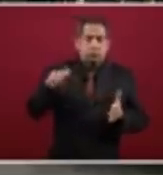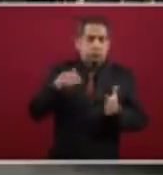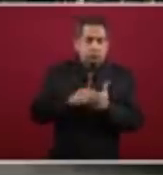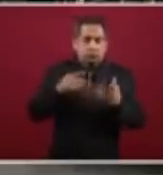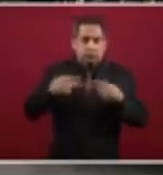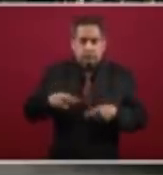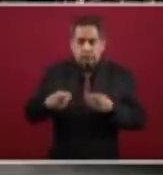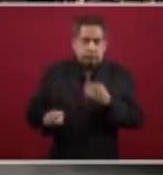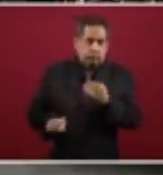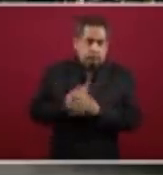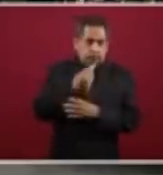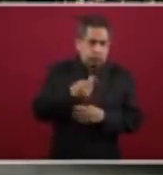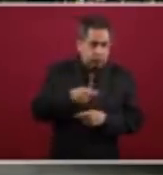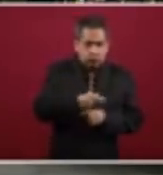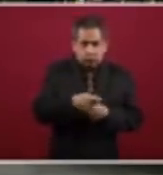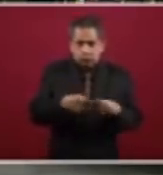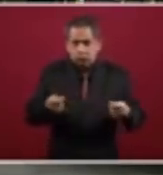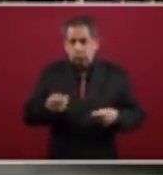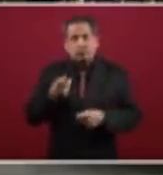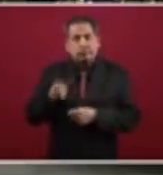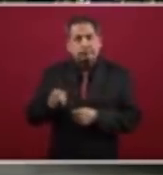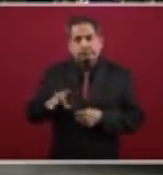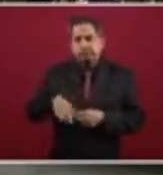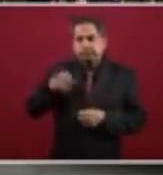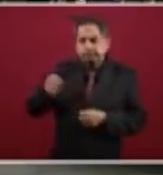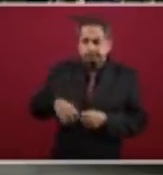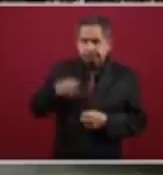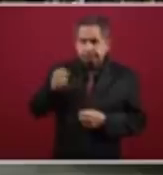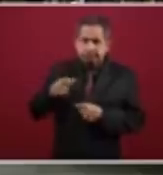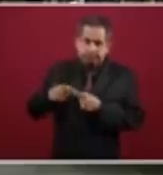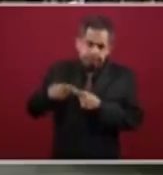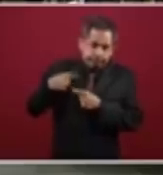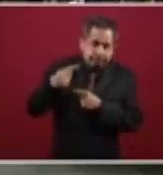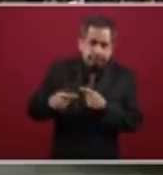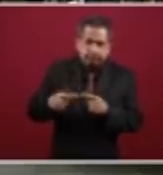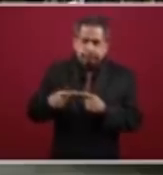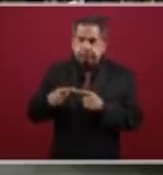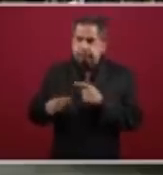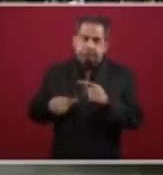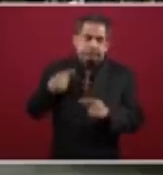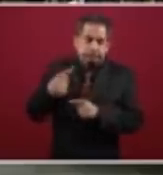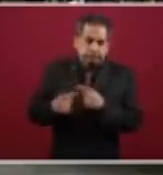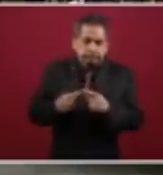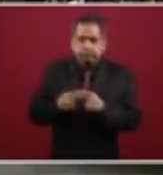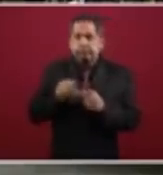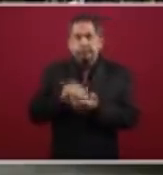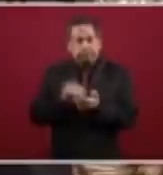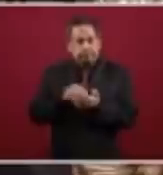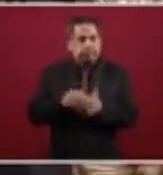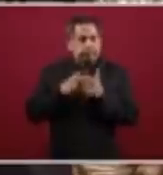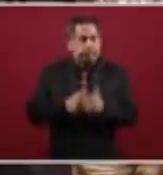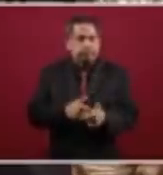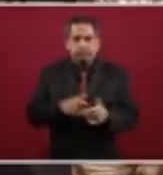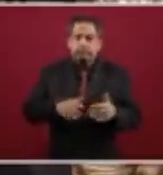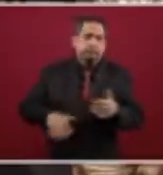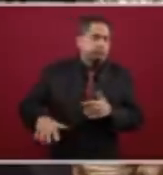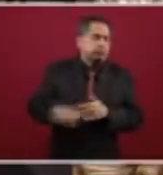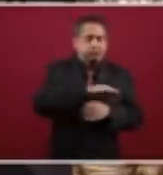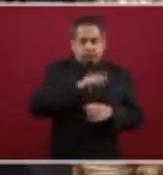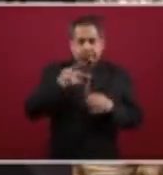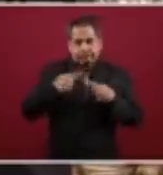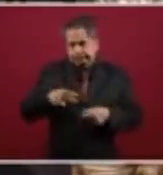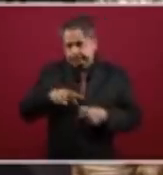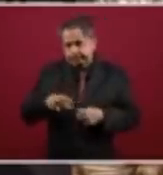nuevos. De tal manera que este esfuerzo es cíclico y de manera permanente, al ser un programa universal,